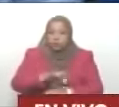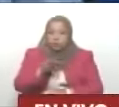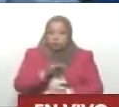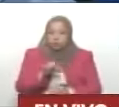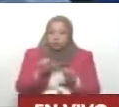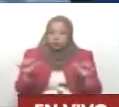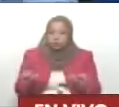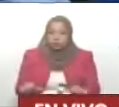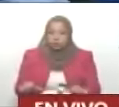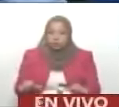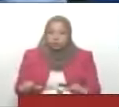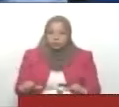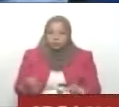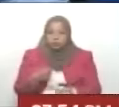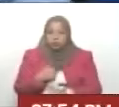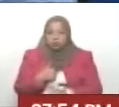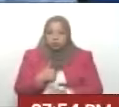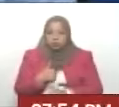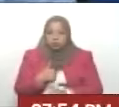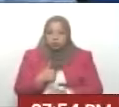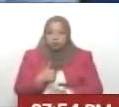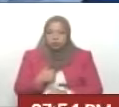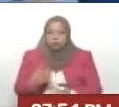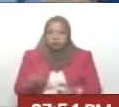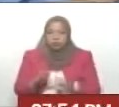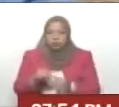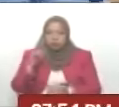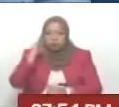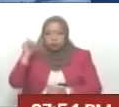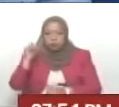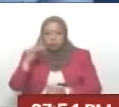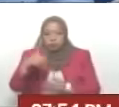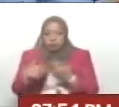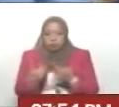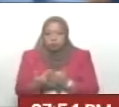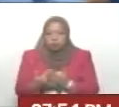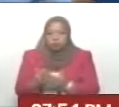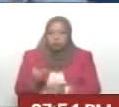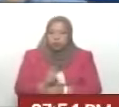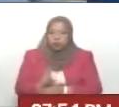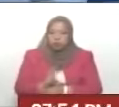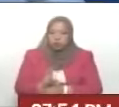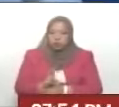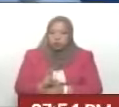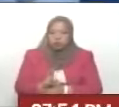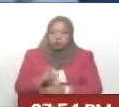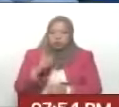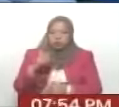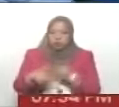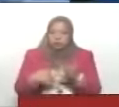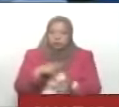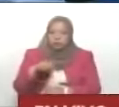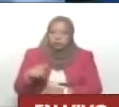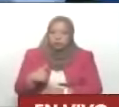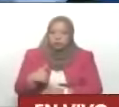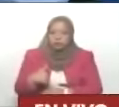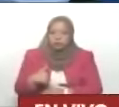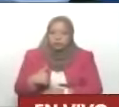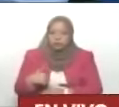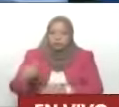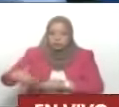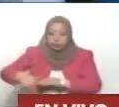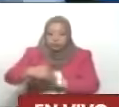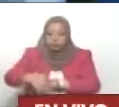He dicho yo, es una idea, pues yo se la dejo a ustedes para que le den vuelta a esa idea. De las